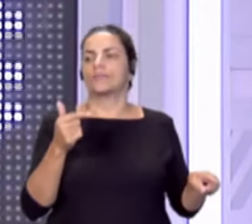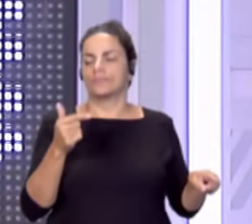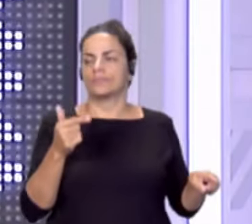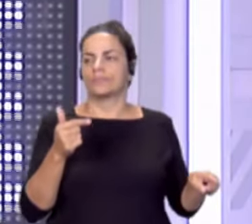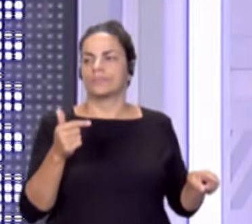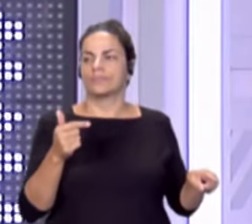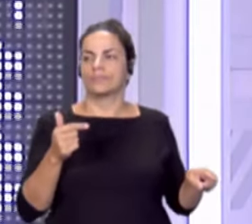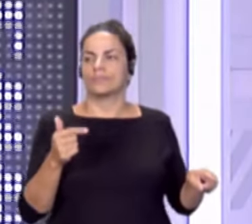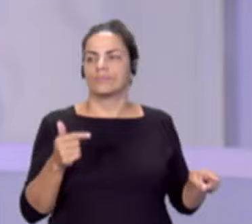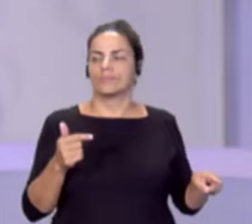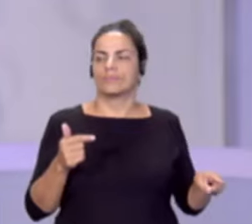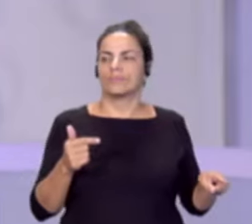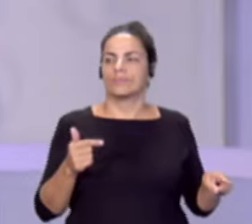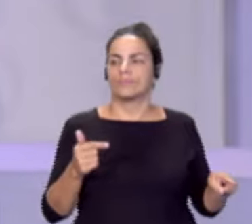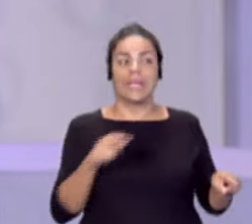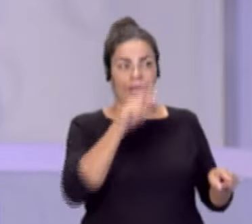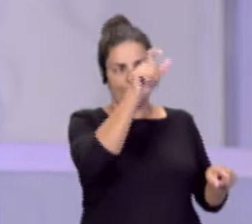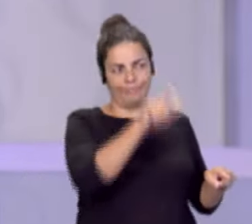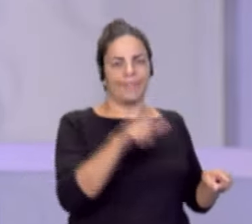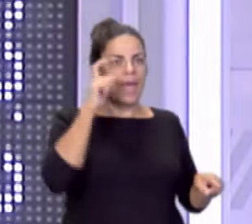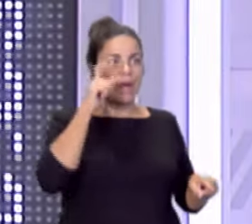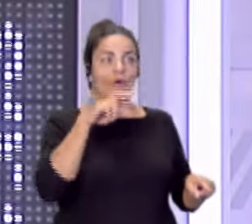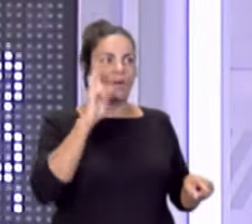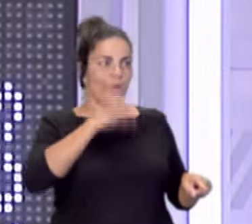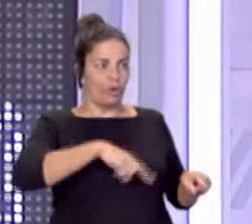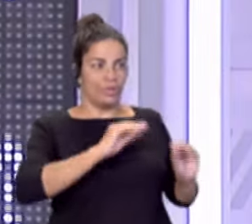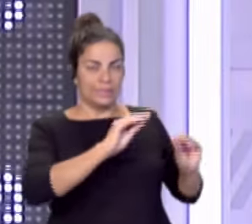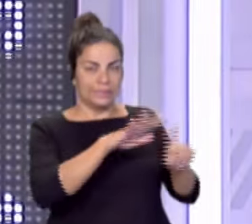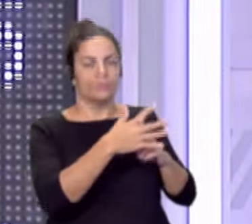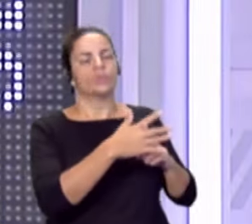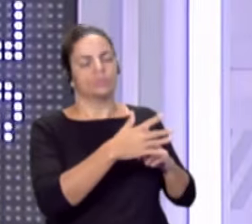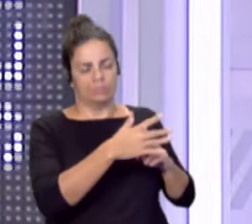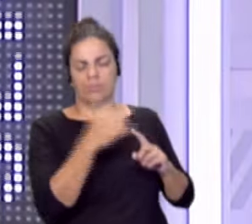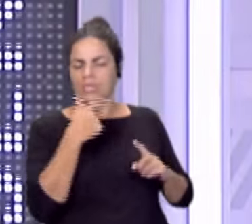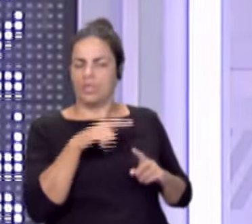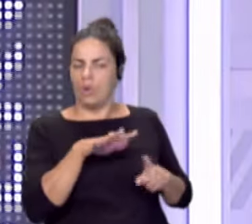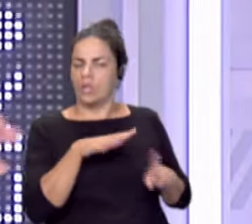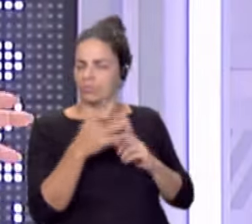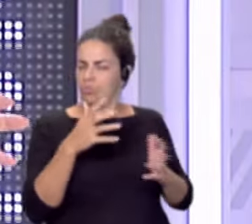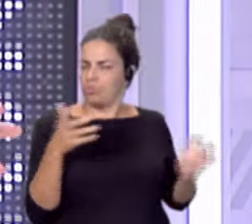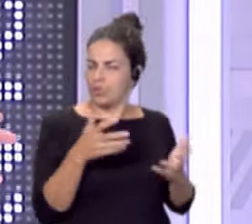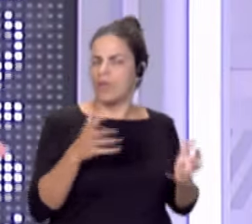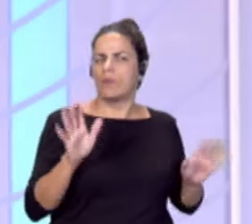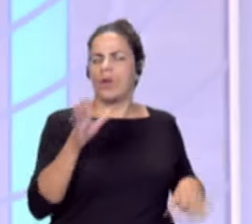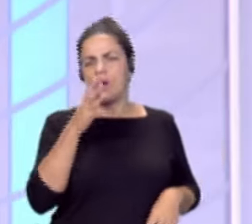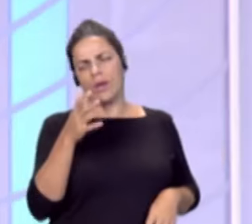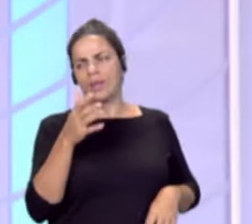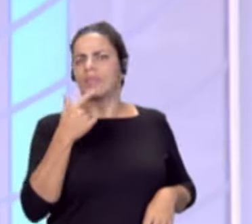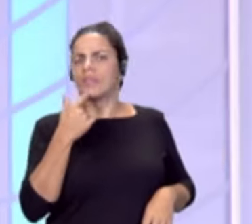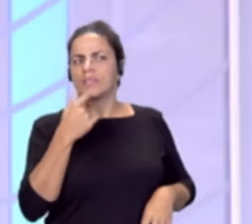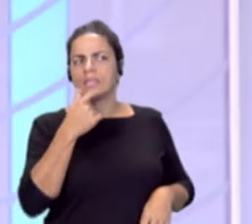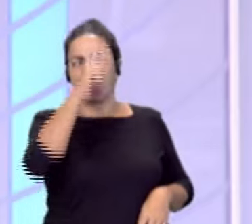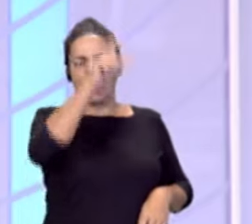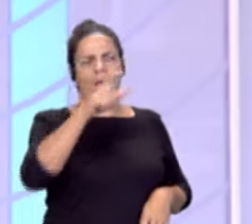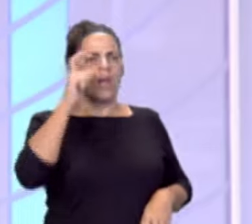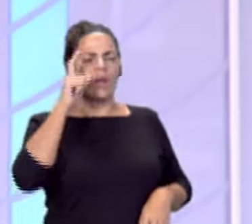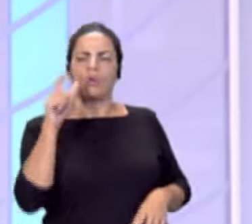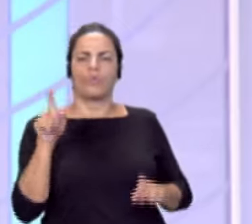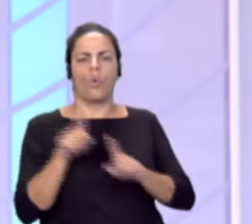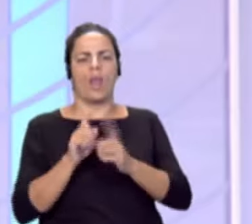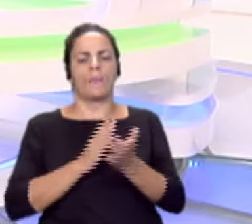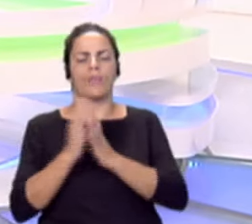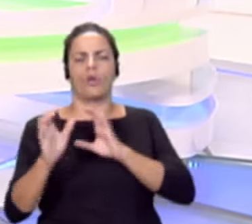él propiamente reconoce pues son gravísimos, sí que se está sometiendo a Errejón a un juicio mediático durísimo. ¿Ustedes cómo lo